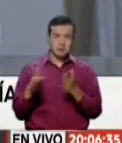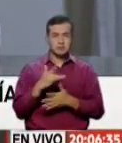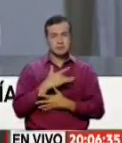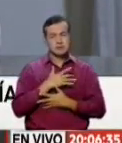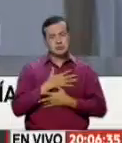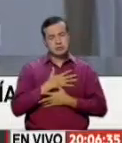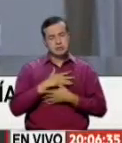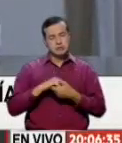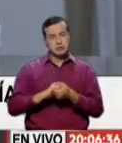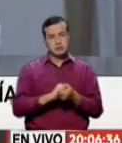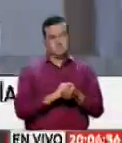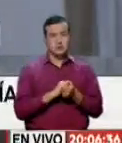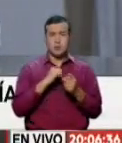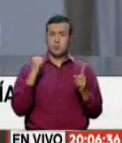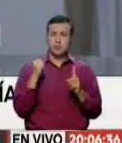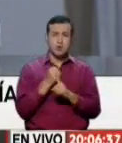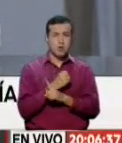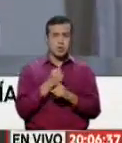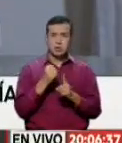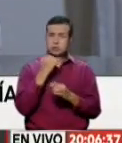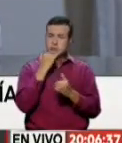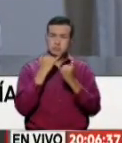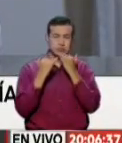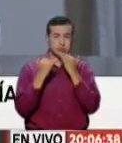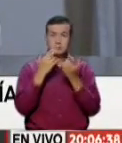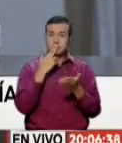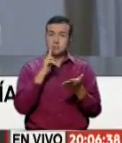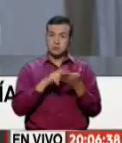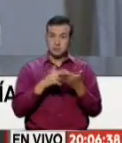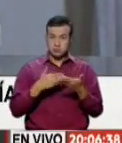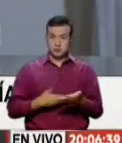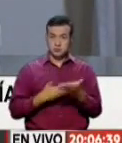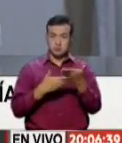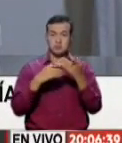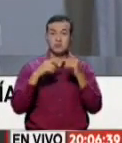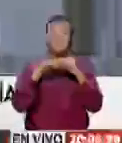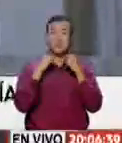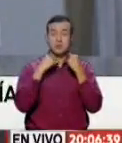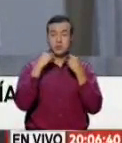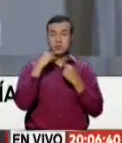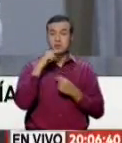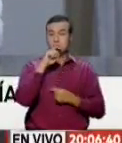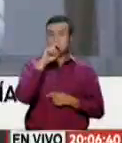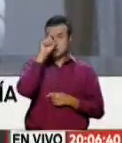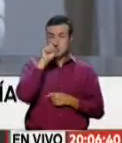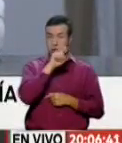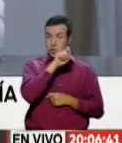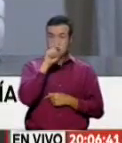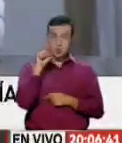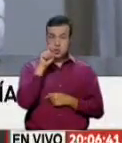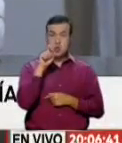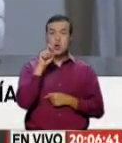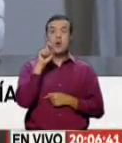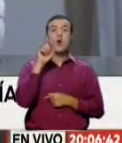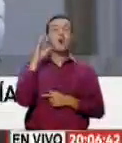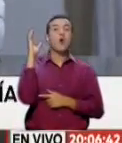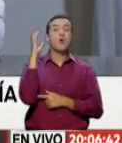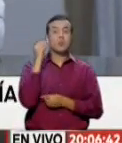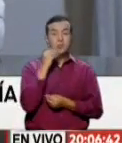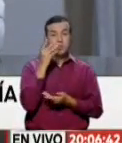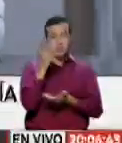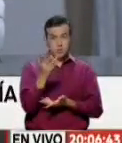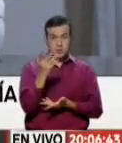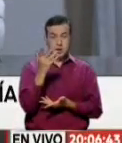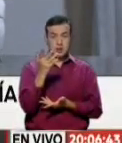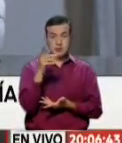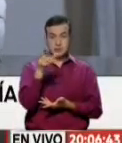condenó una vez más la violencia ciega. En un telegrama dirigido al arzobispo de Bogotá, Cardenal Rubén Salazar Gómez, el secretario de Estado